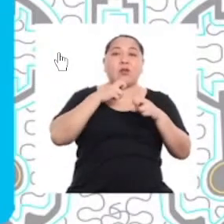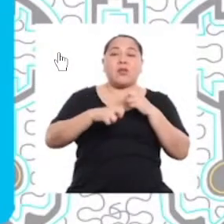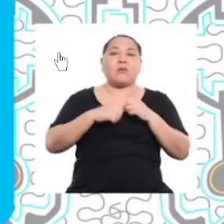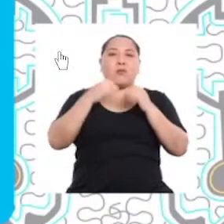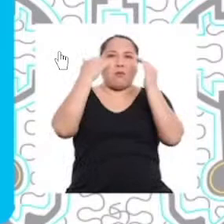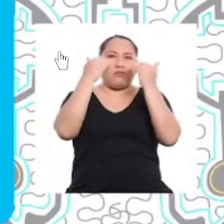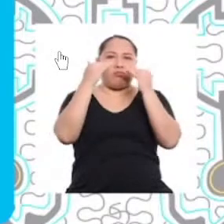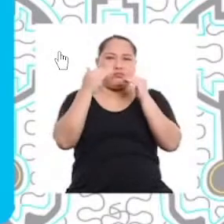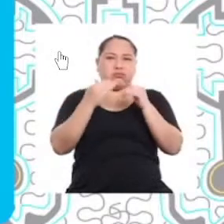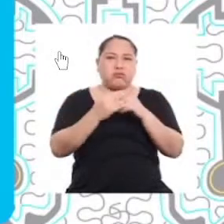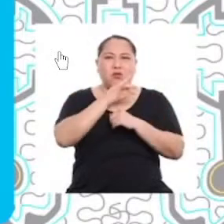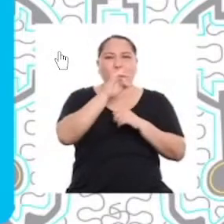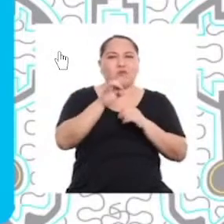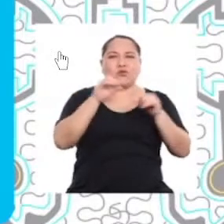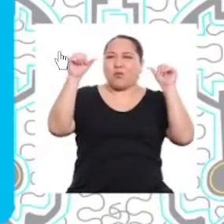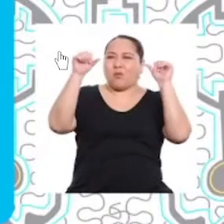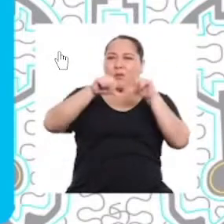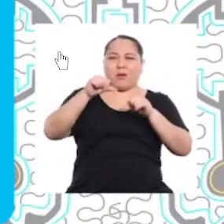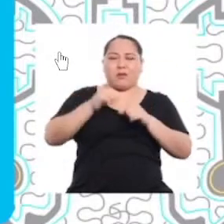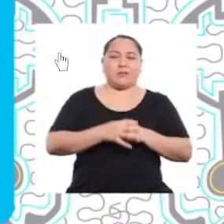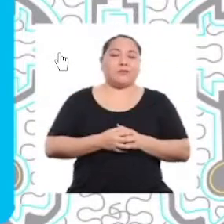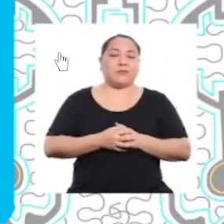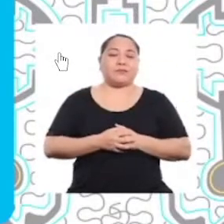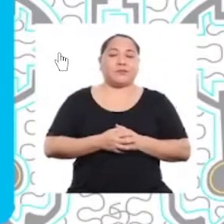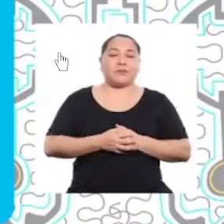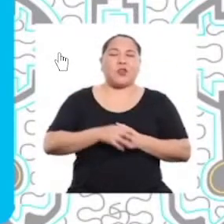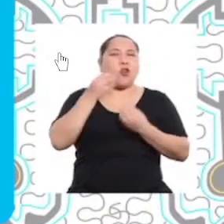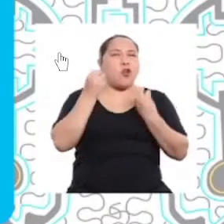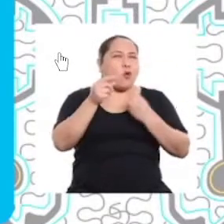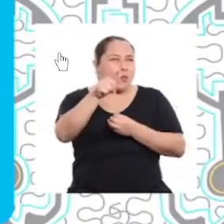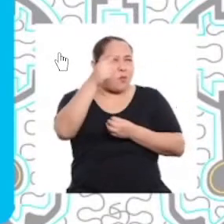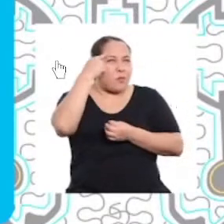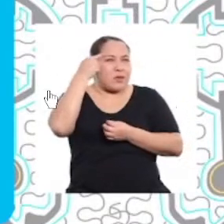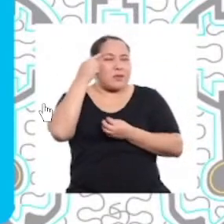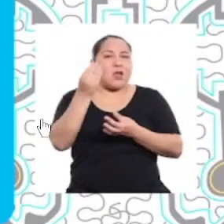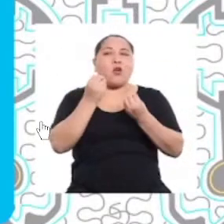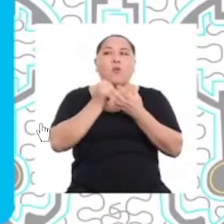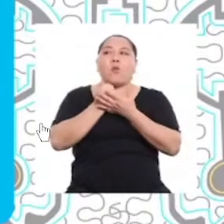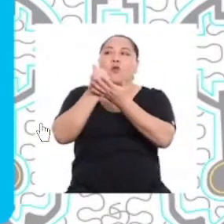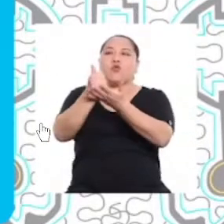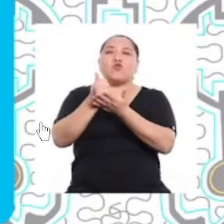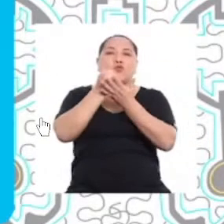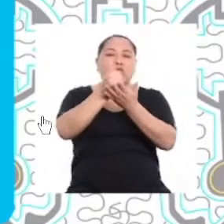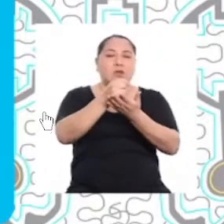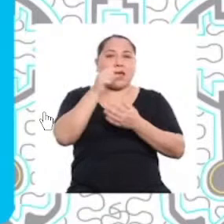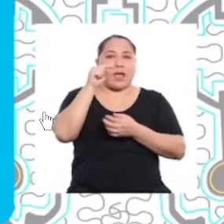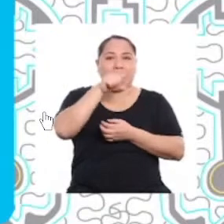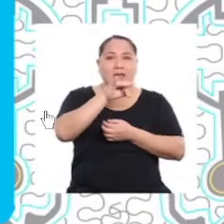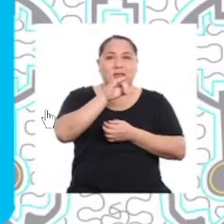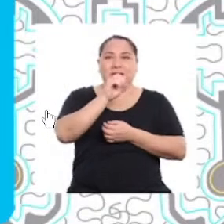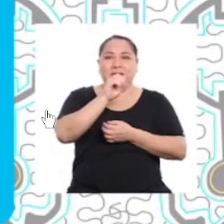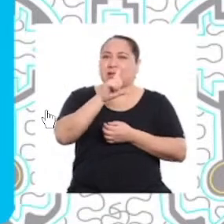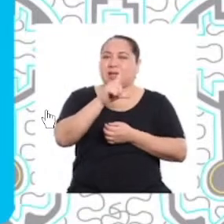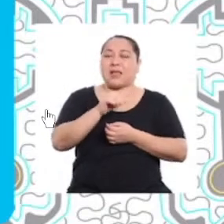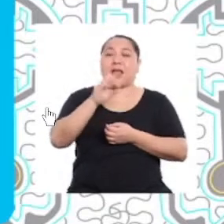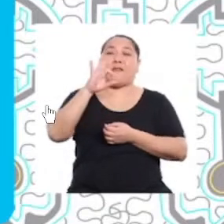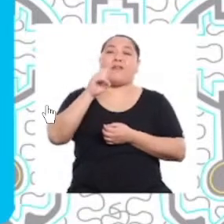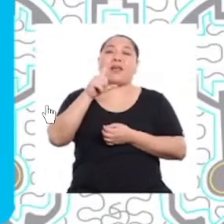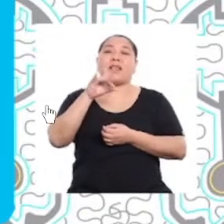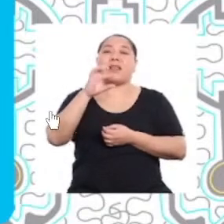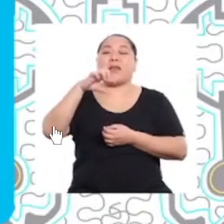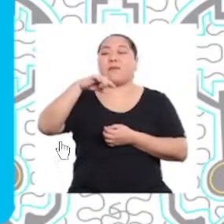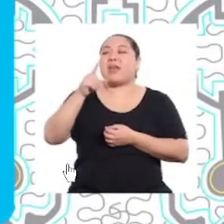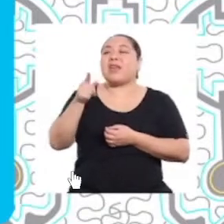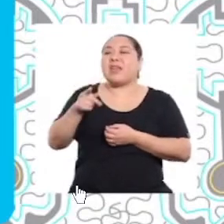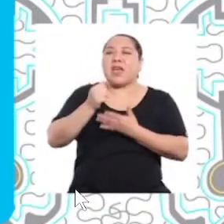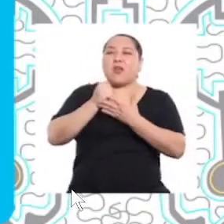es que le están dando un uso inadecuado. ¿Cómo creen que podemos ayudar a Gisela, Felipe y